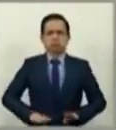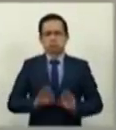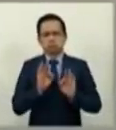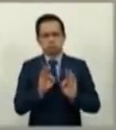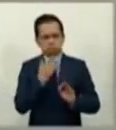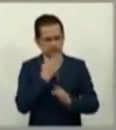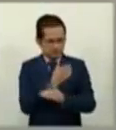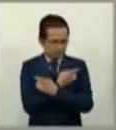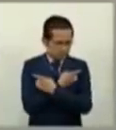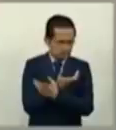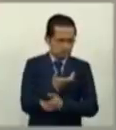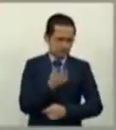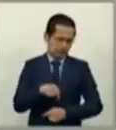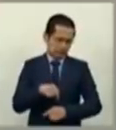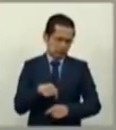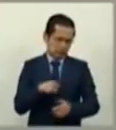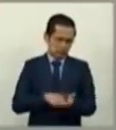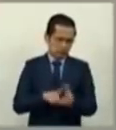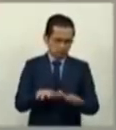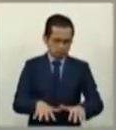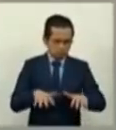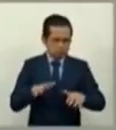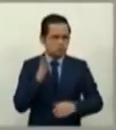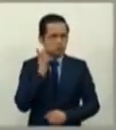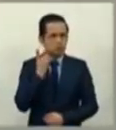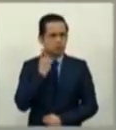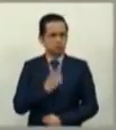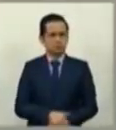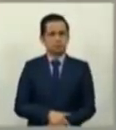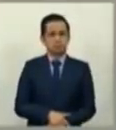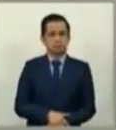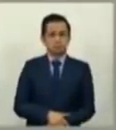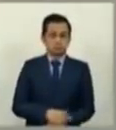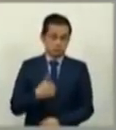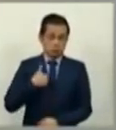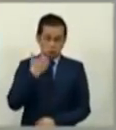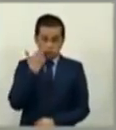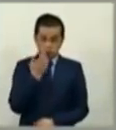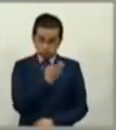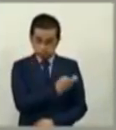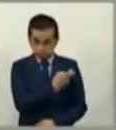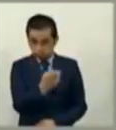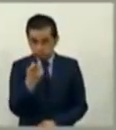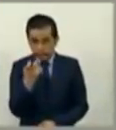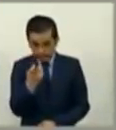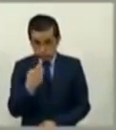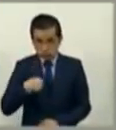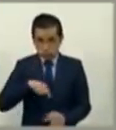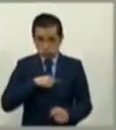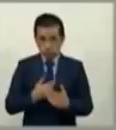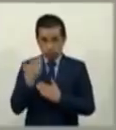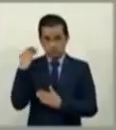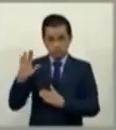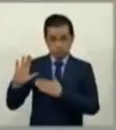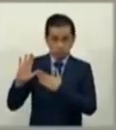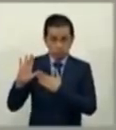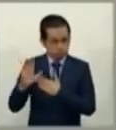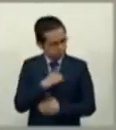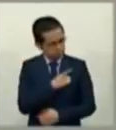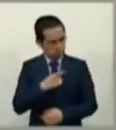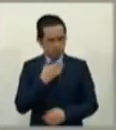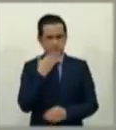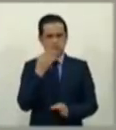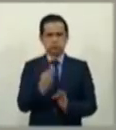pleno. Yo quiero recordar ese compromiso para que lo cumplamos y